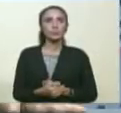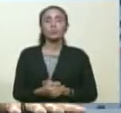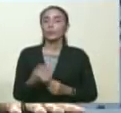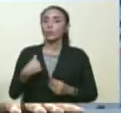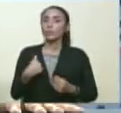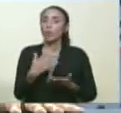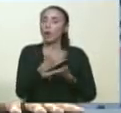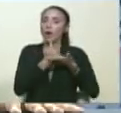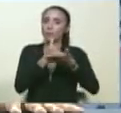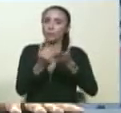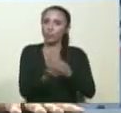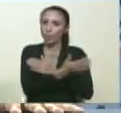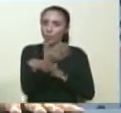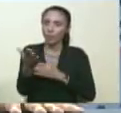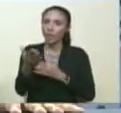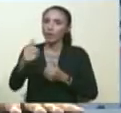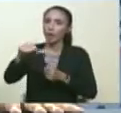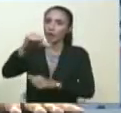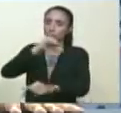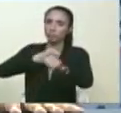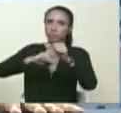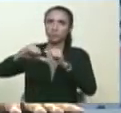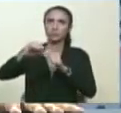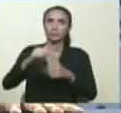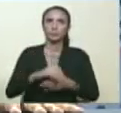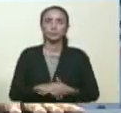de ustedes. Yo me pongo al servicio de